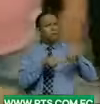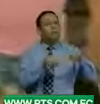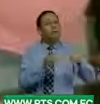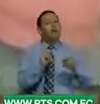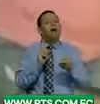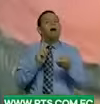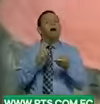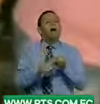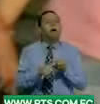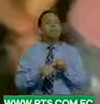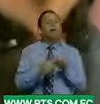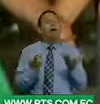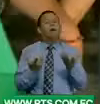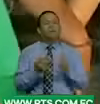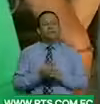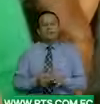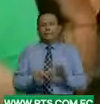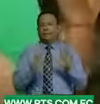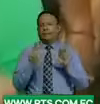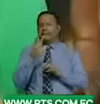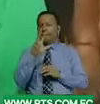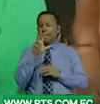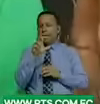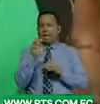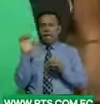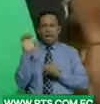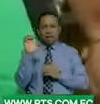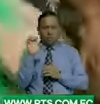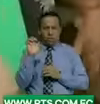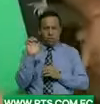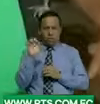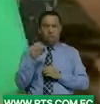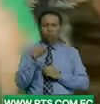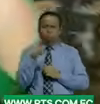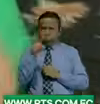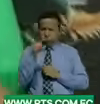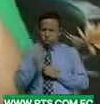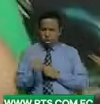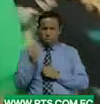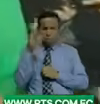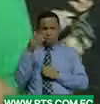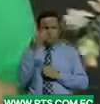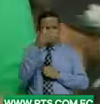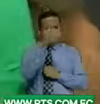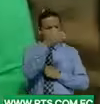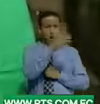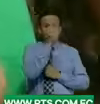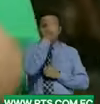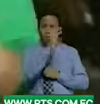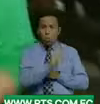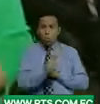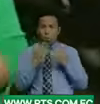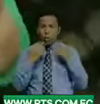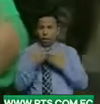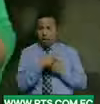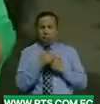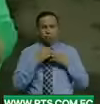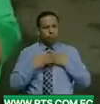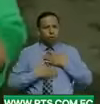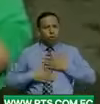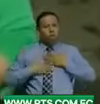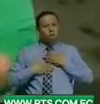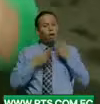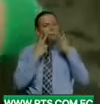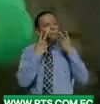público, recuerde, hasta el 13 de enero. Usted puede recorrer todo el suburbio de Guayaquil y disfrutar de cada uno